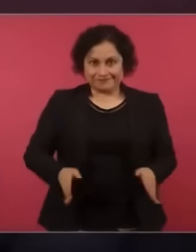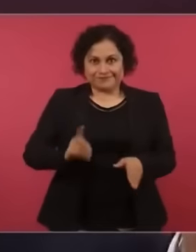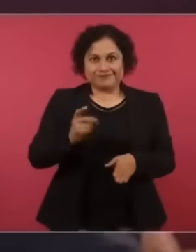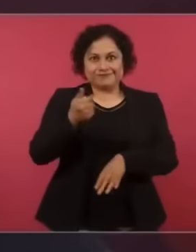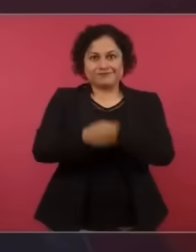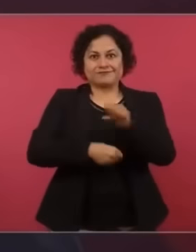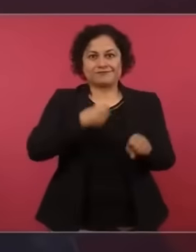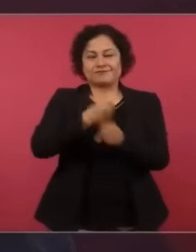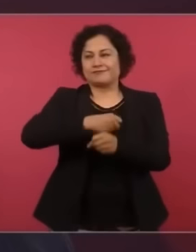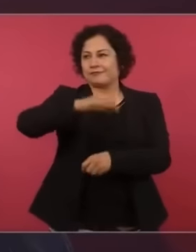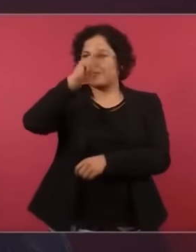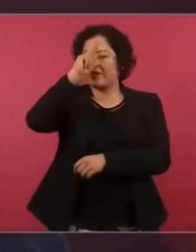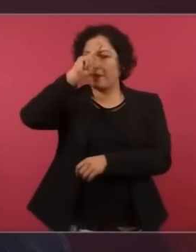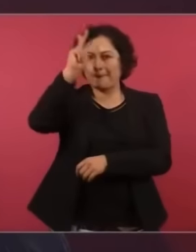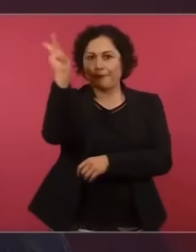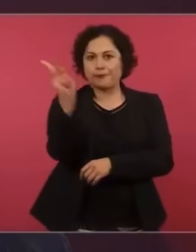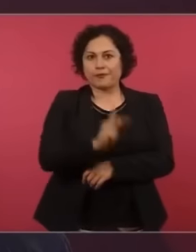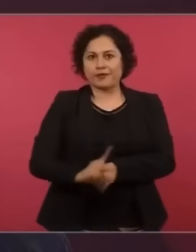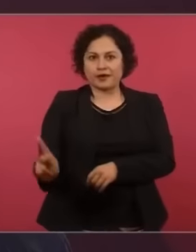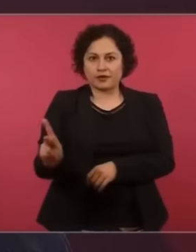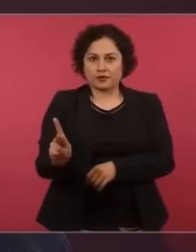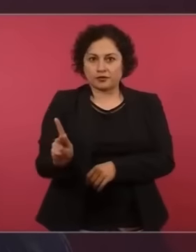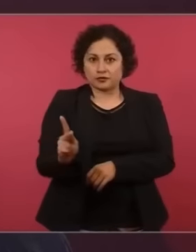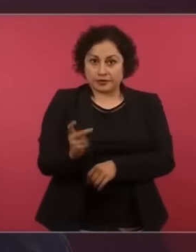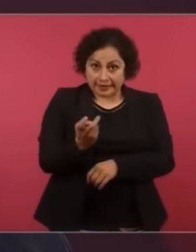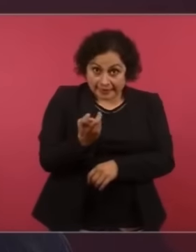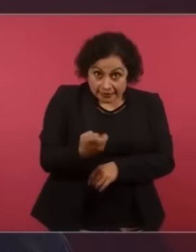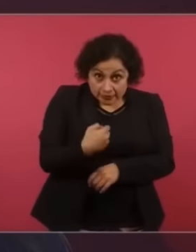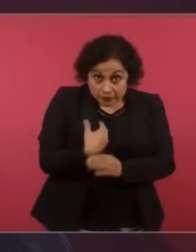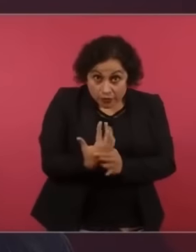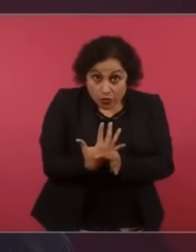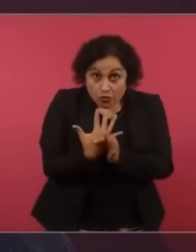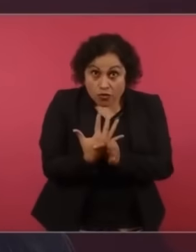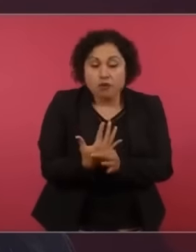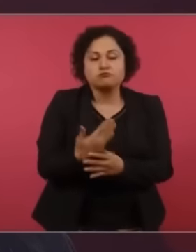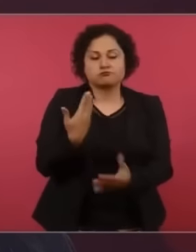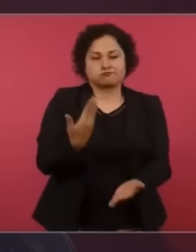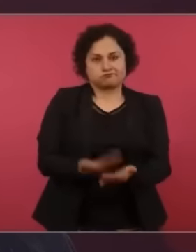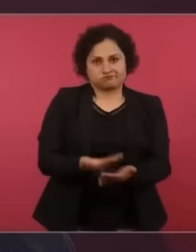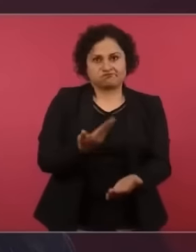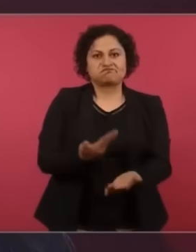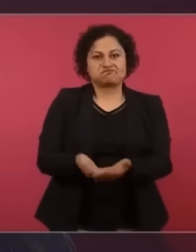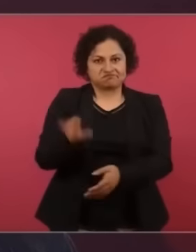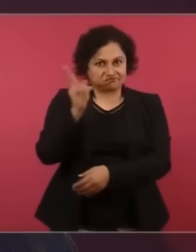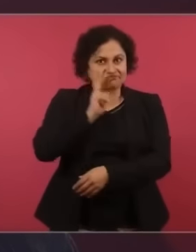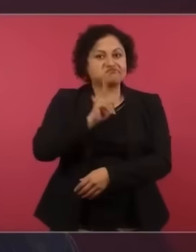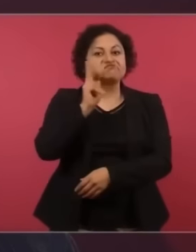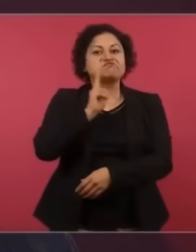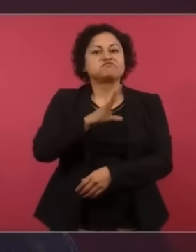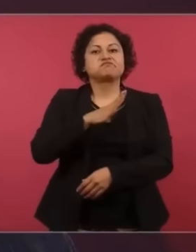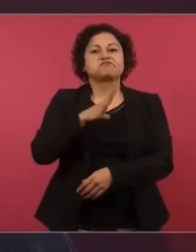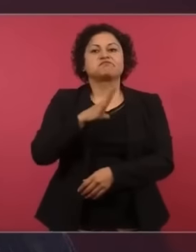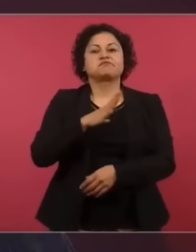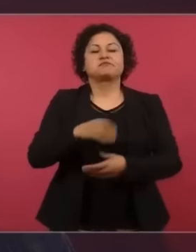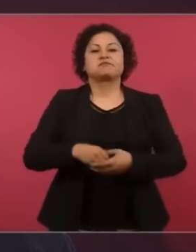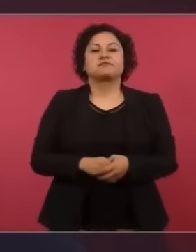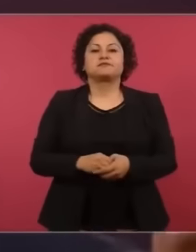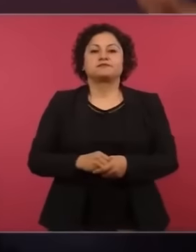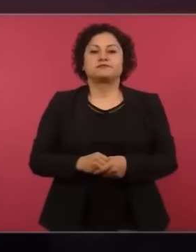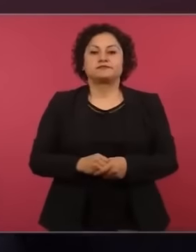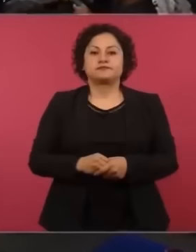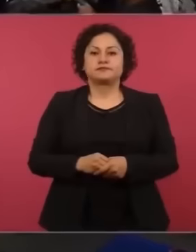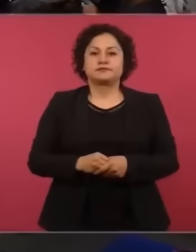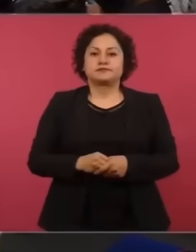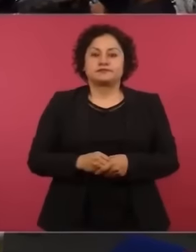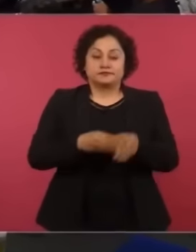es